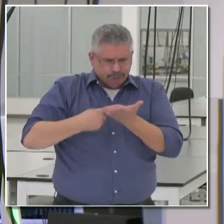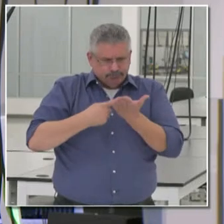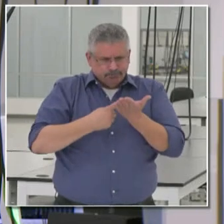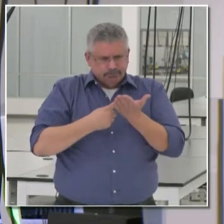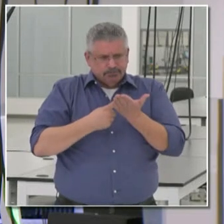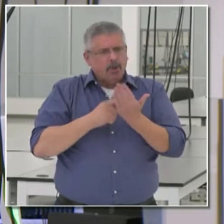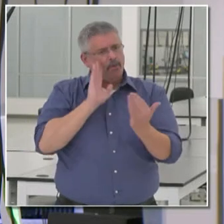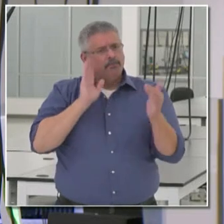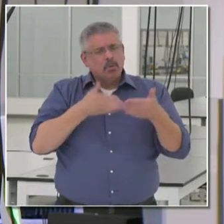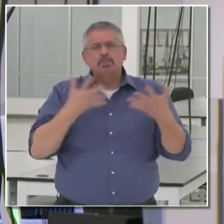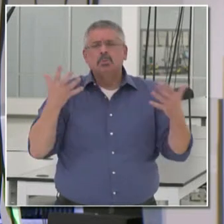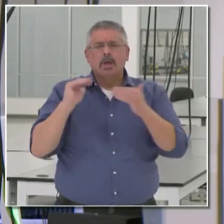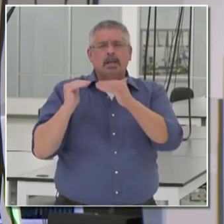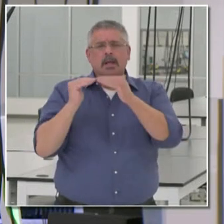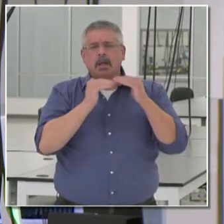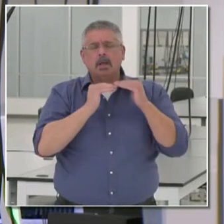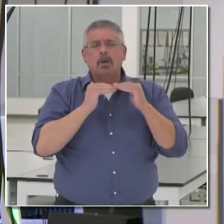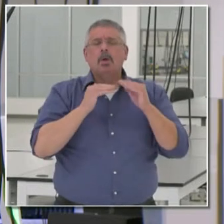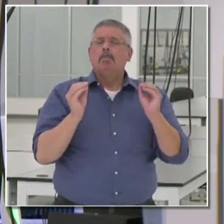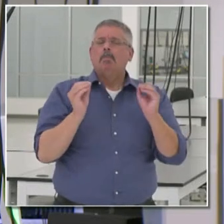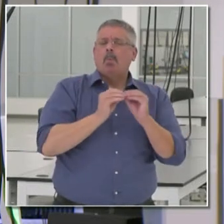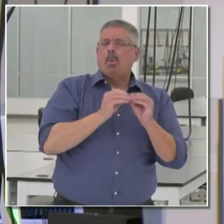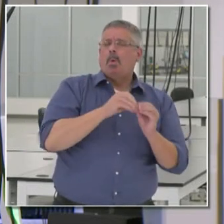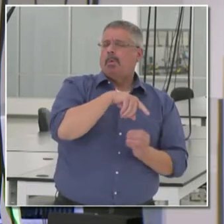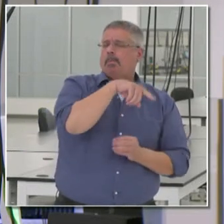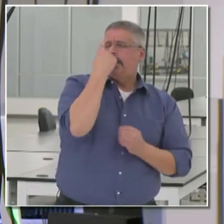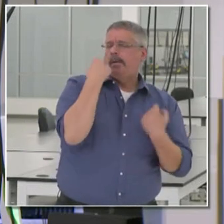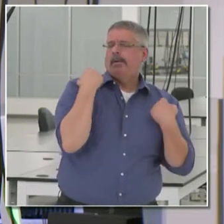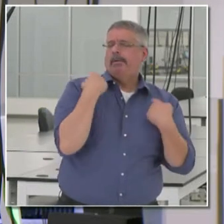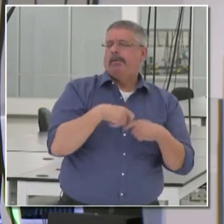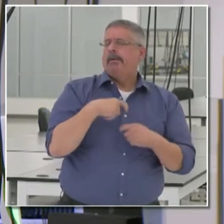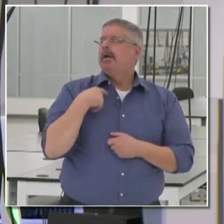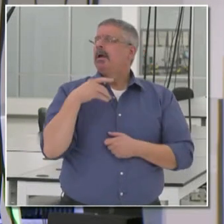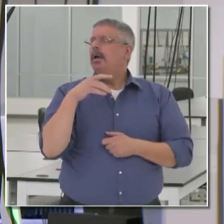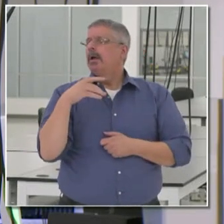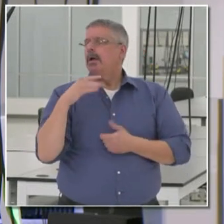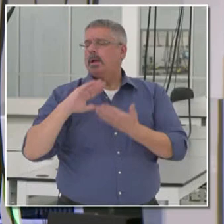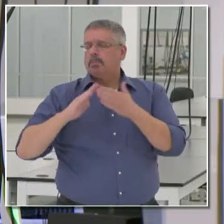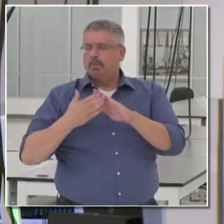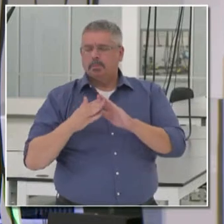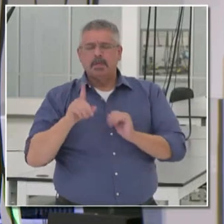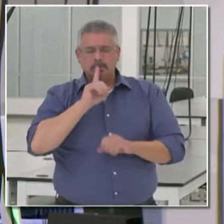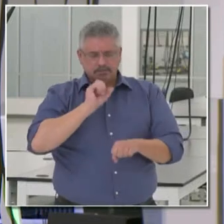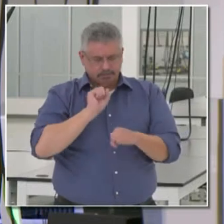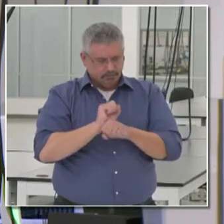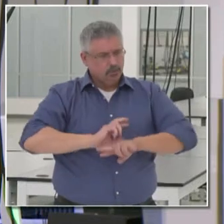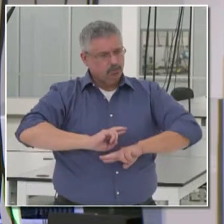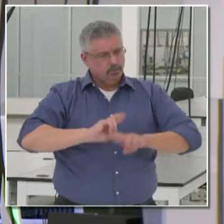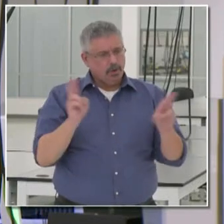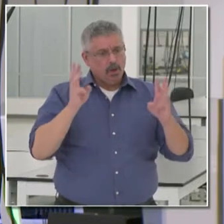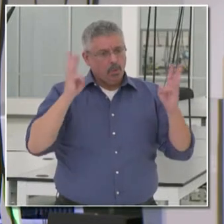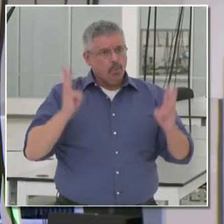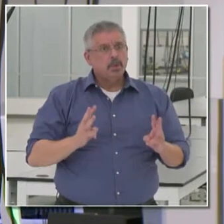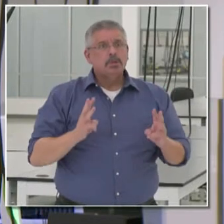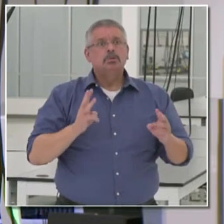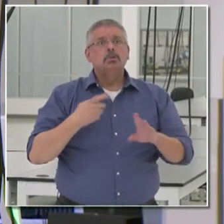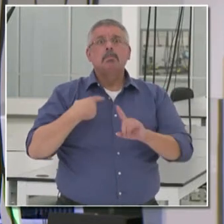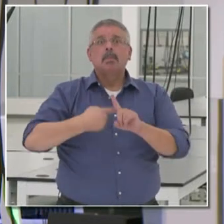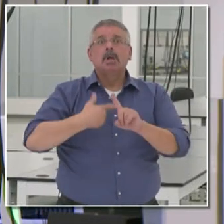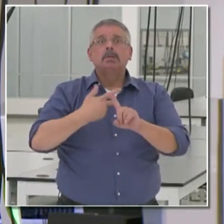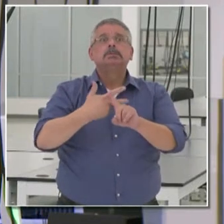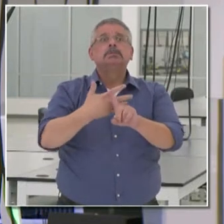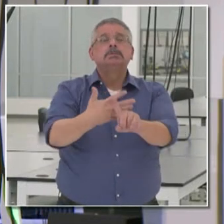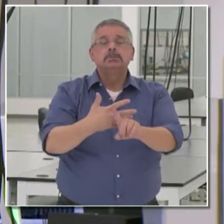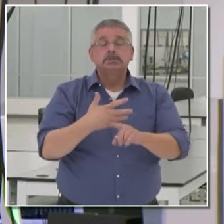pruebas enfocándose en la equidad para las comunidades de color y las comunidades hispanohablantes